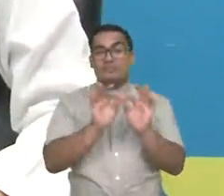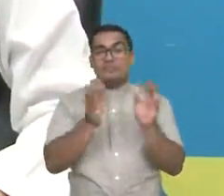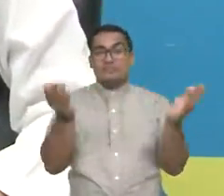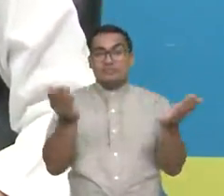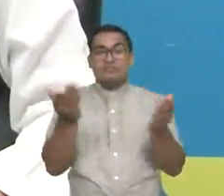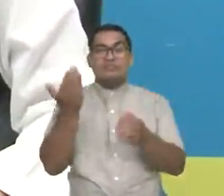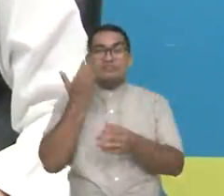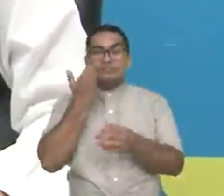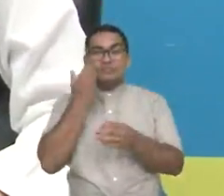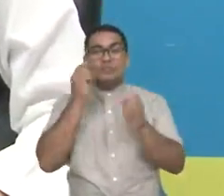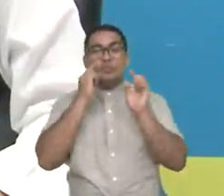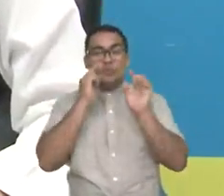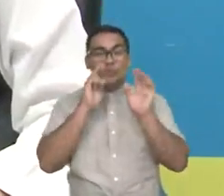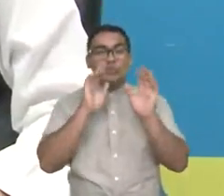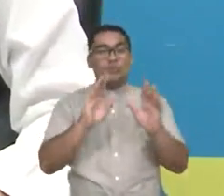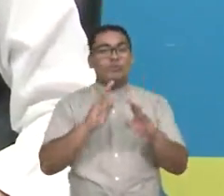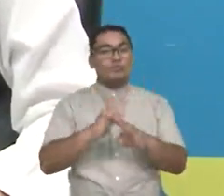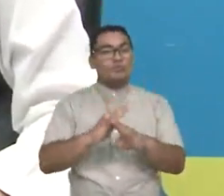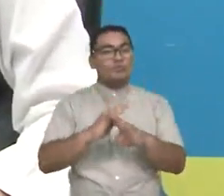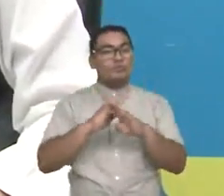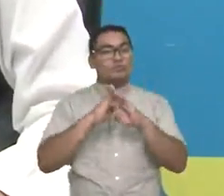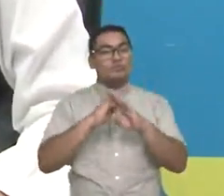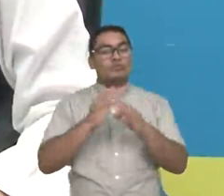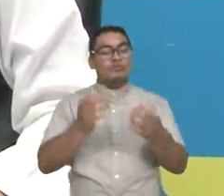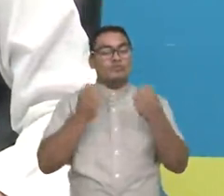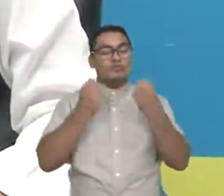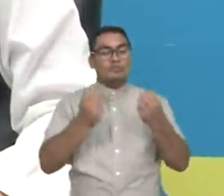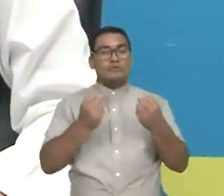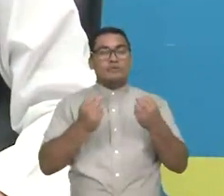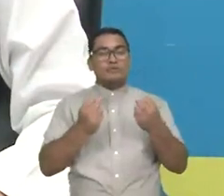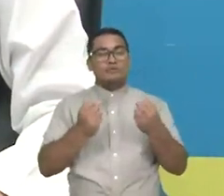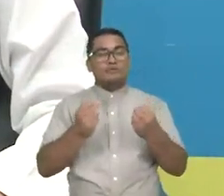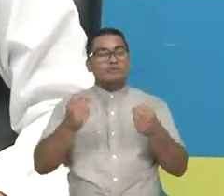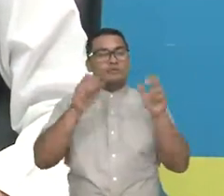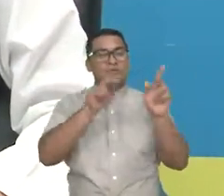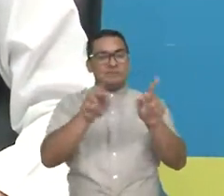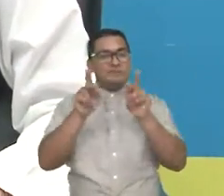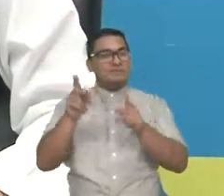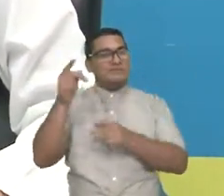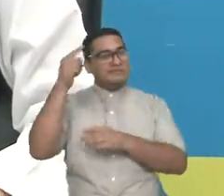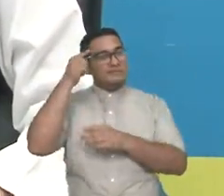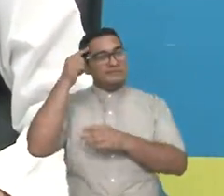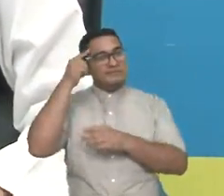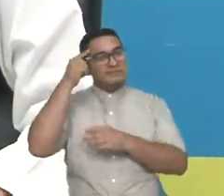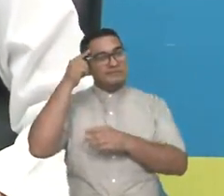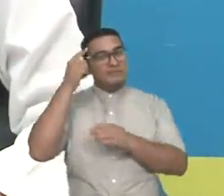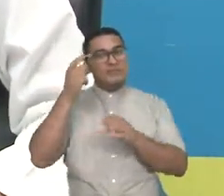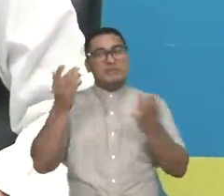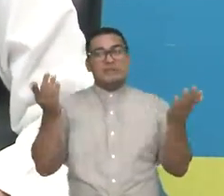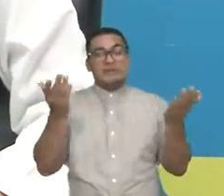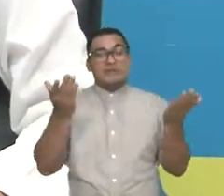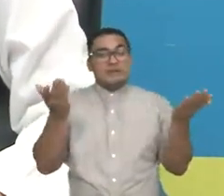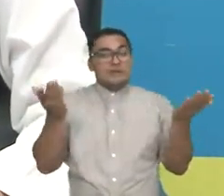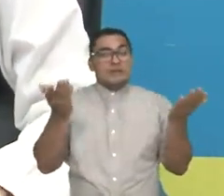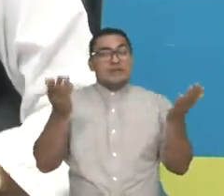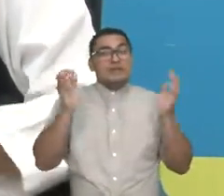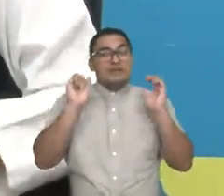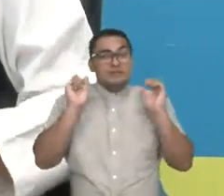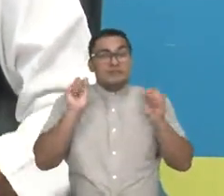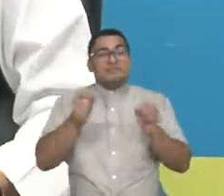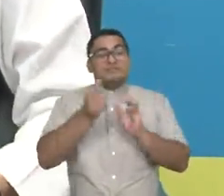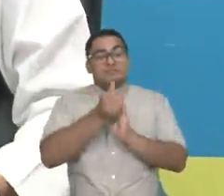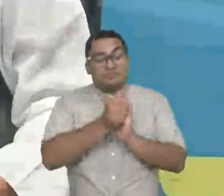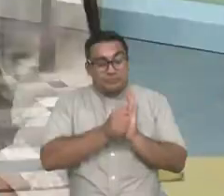virus nuestro sistema inmunológico bien fortalecido, y nuestros pensamientos nos pueden bajar nuestras defensas, sí, no claro. Pareciera, pero